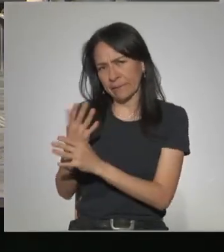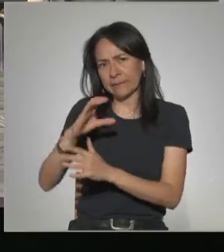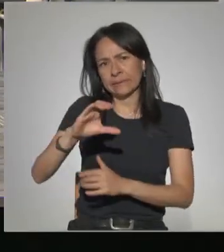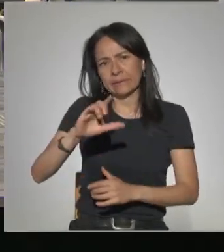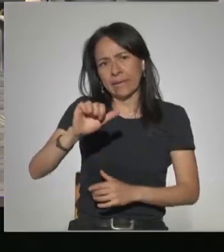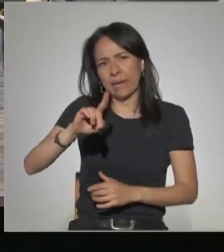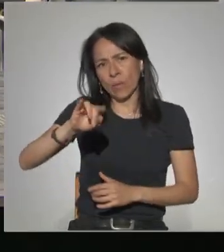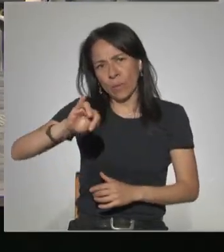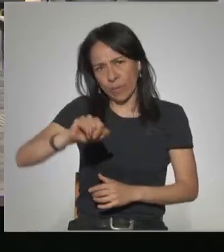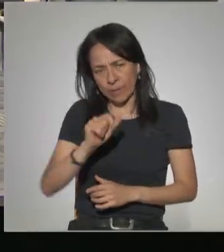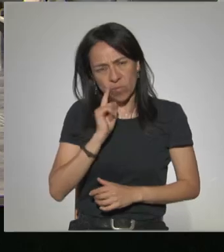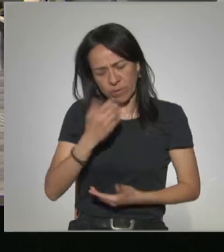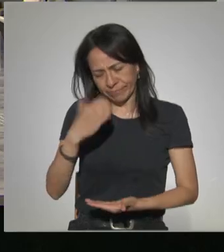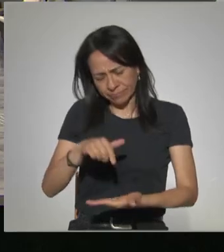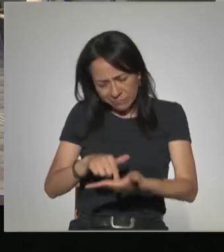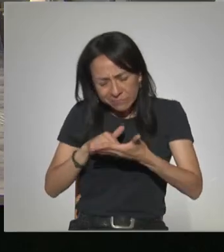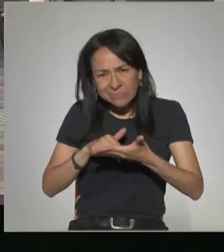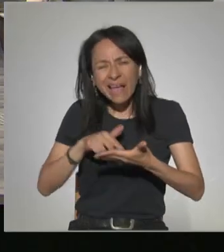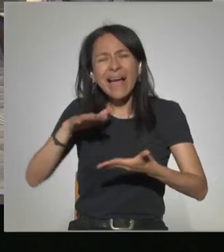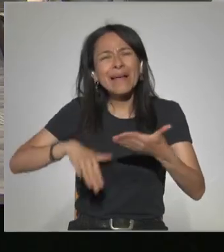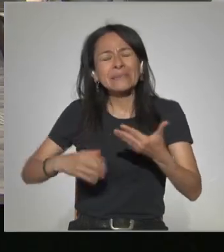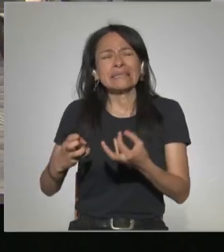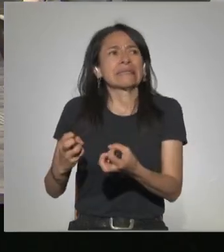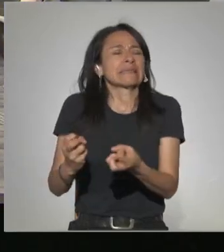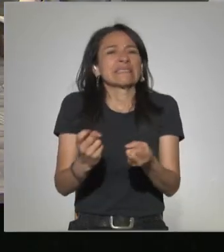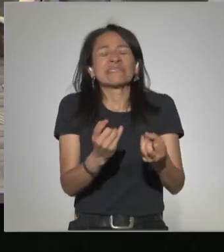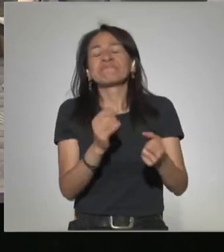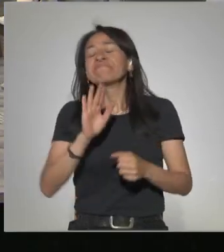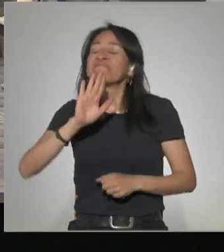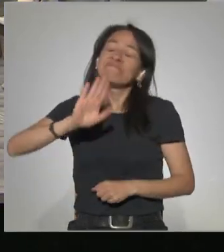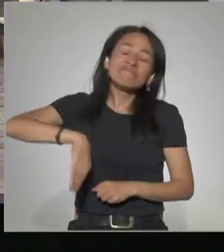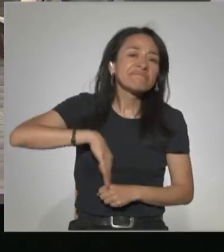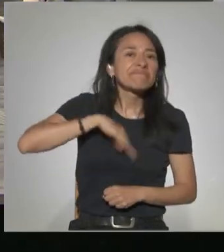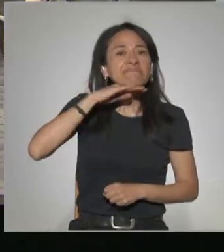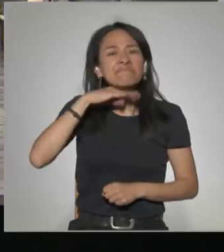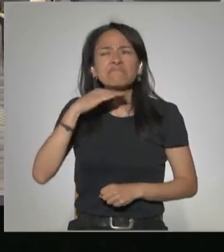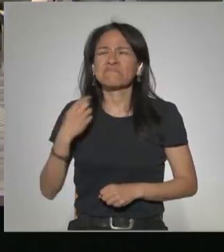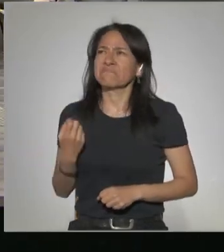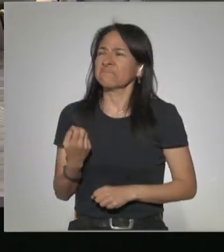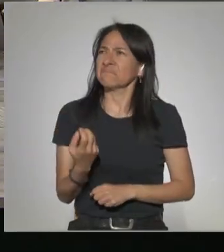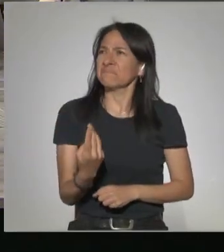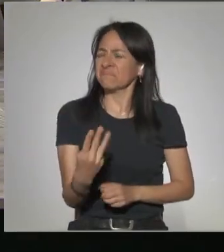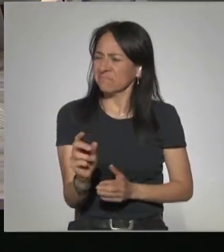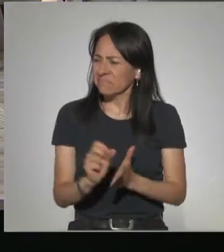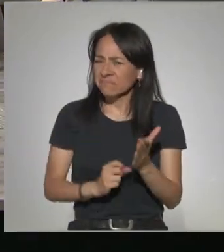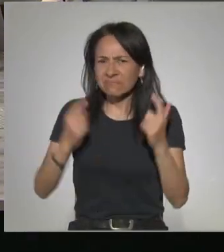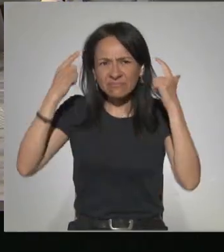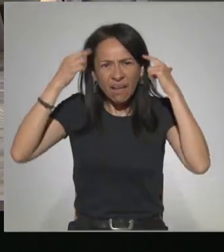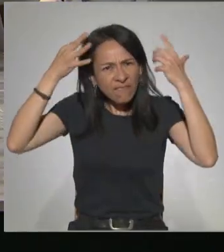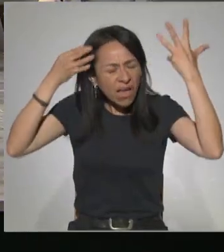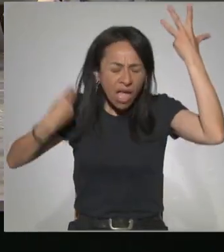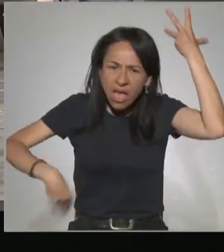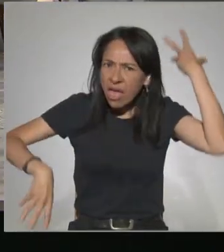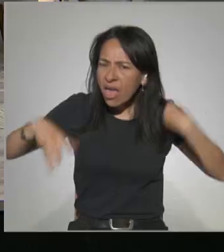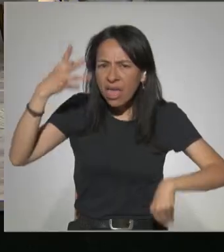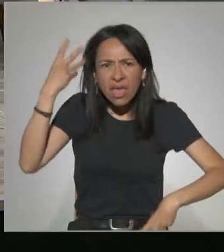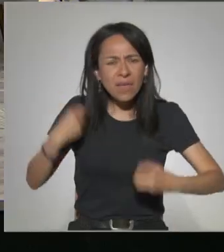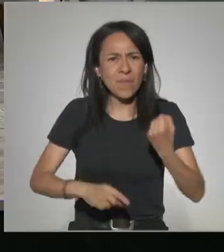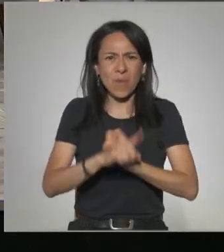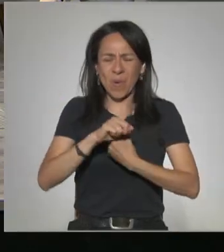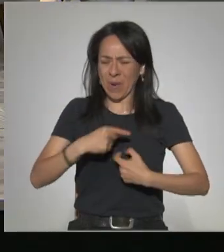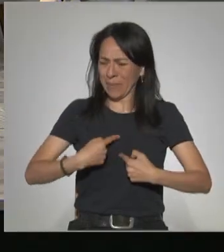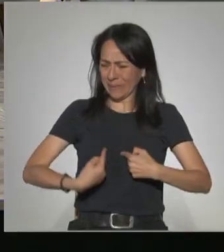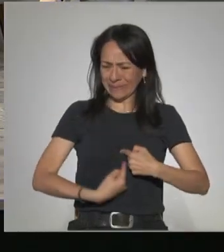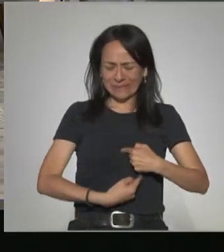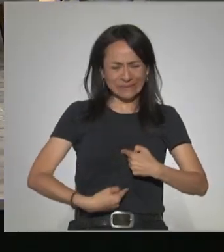a veces subestimamos el impacto del estrés. Un par de meses me dejaron con caída de cabello y problemas digestivos, que esto